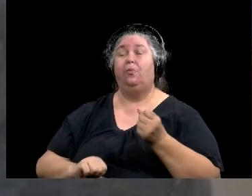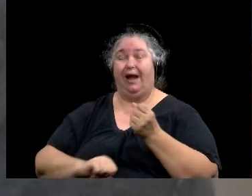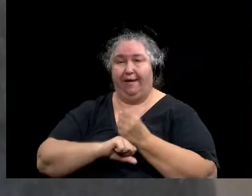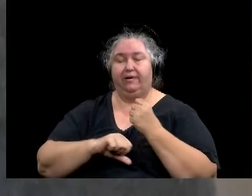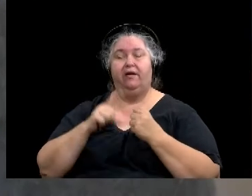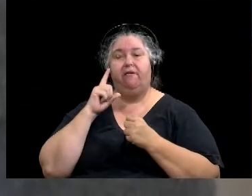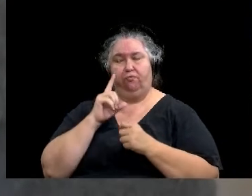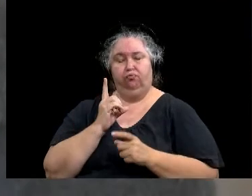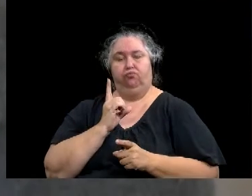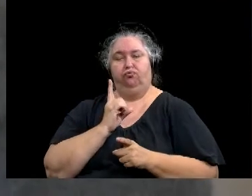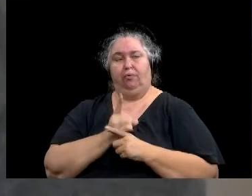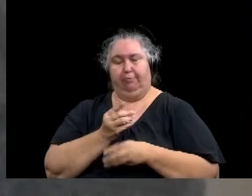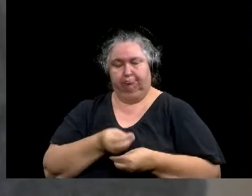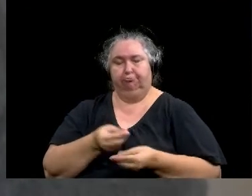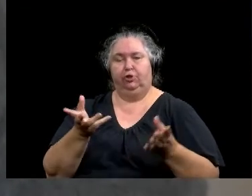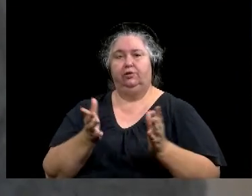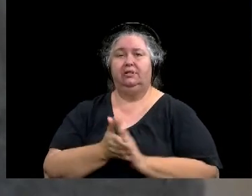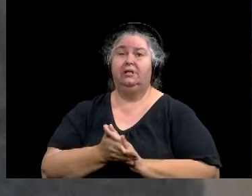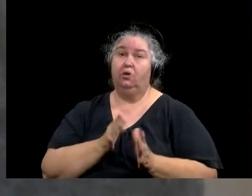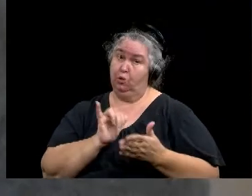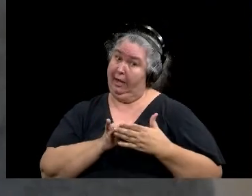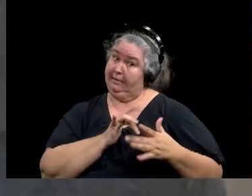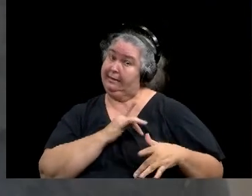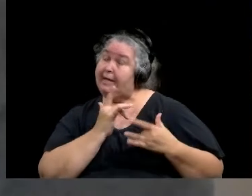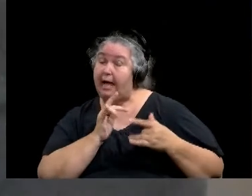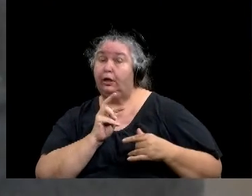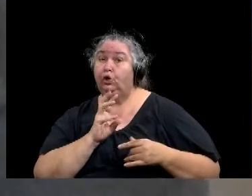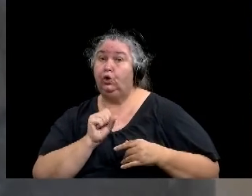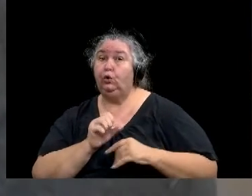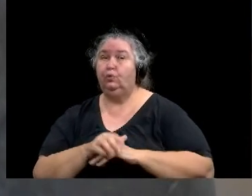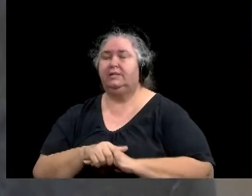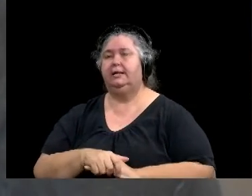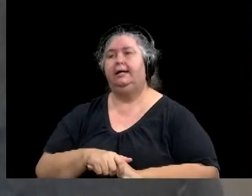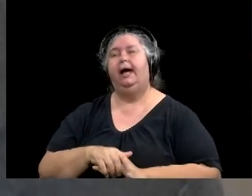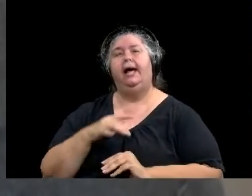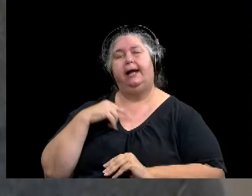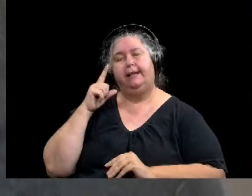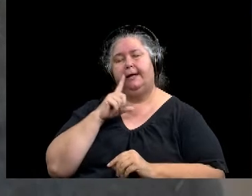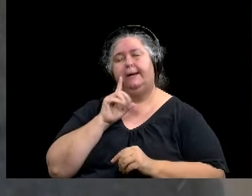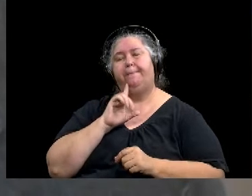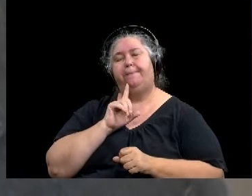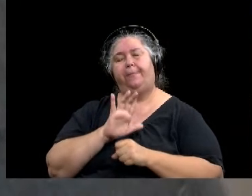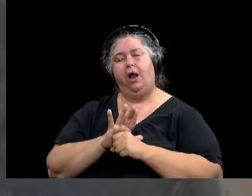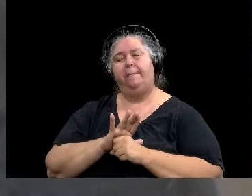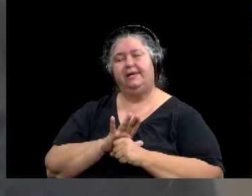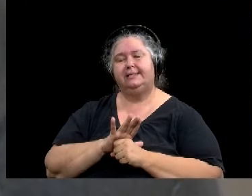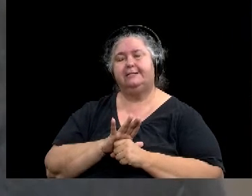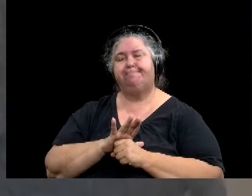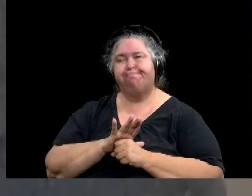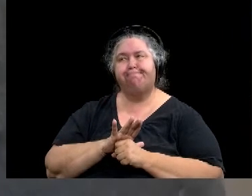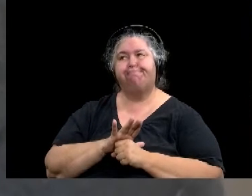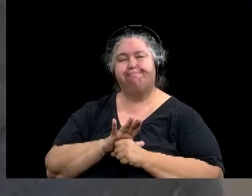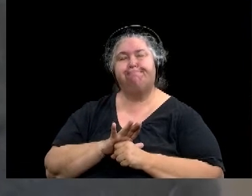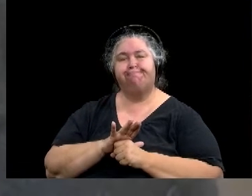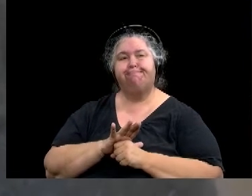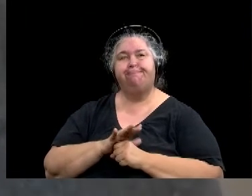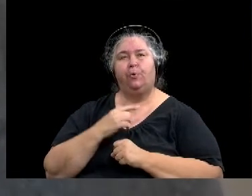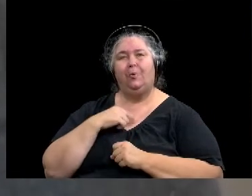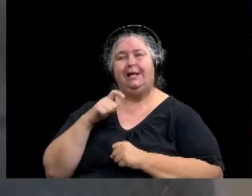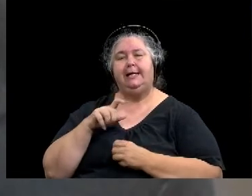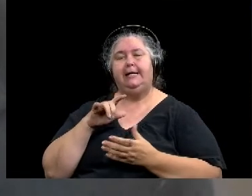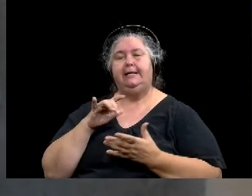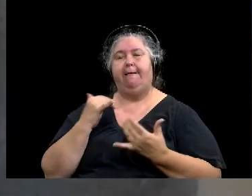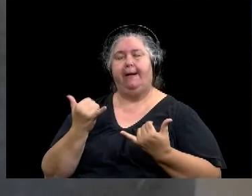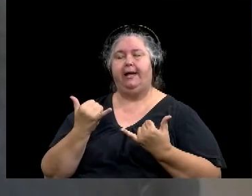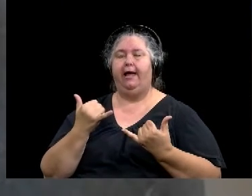para vacunas adecuadas para distribuir a diferentes facilidades y así es que